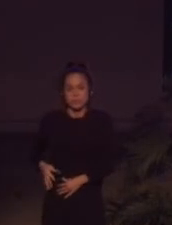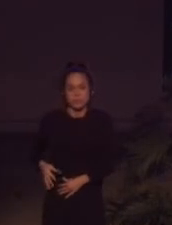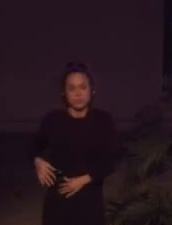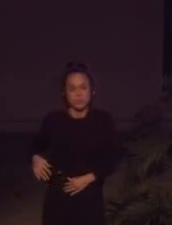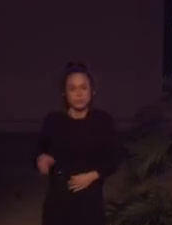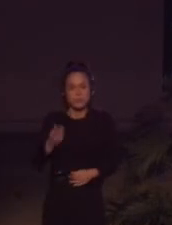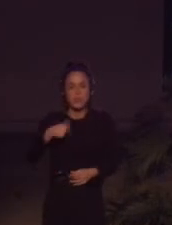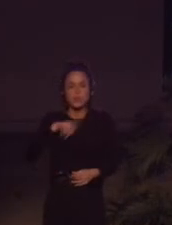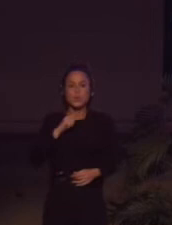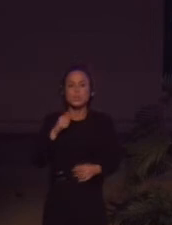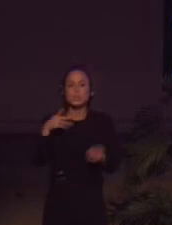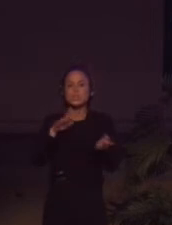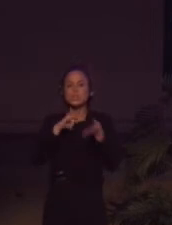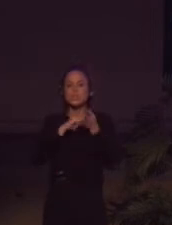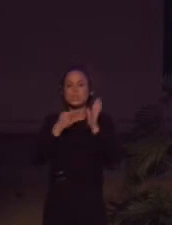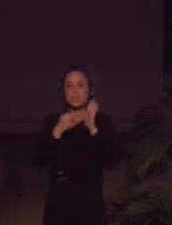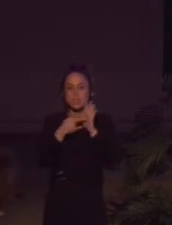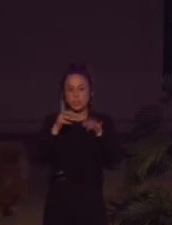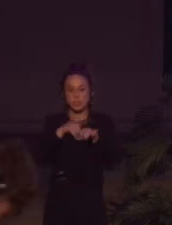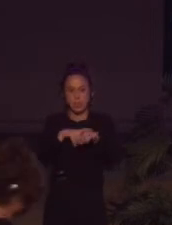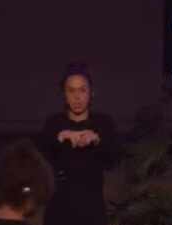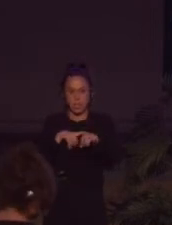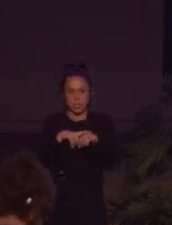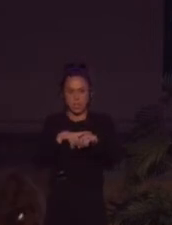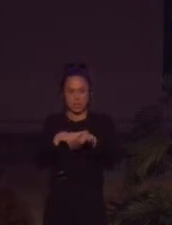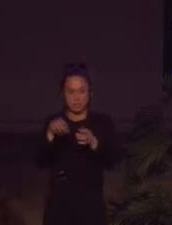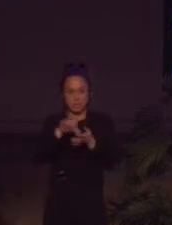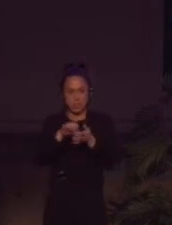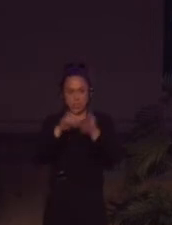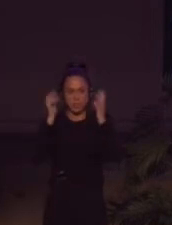centralizado, con lo cual no tienen conciencia de sí mismos.